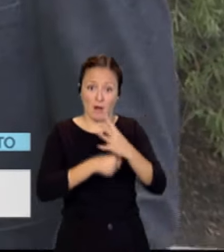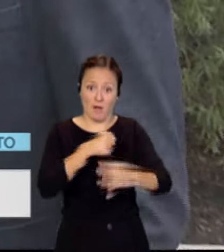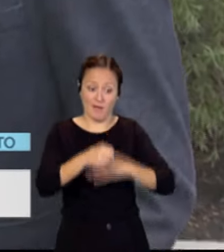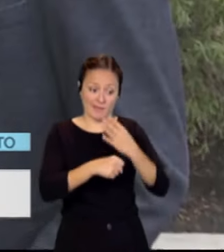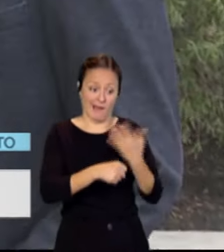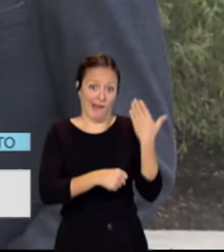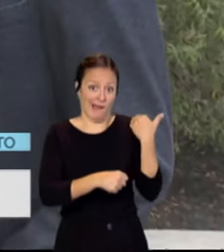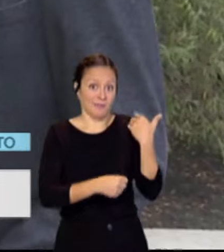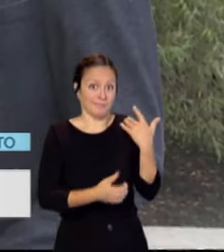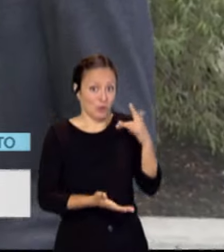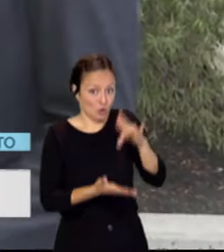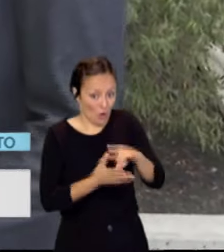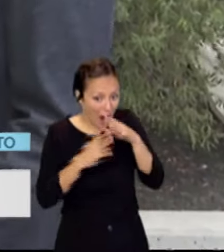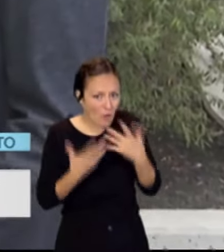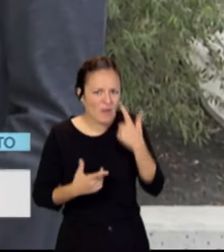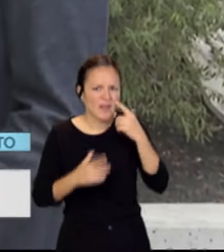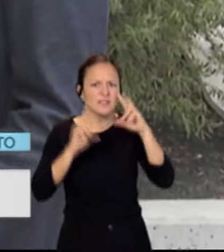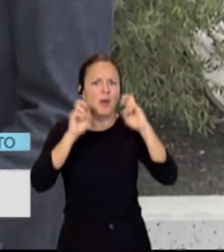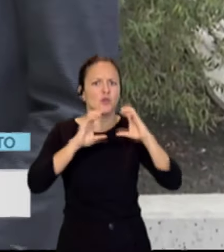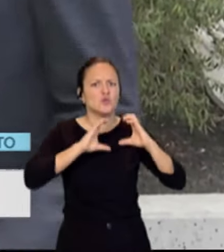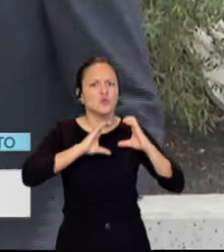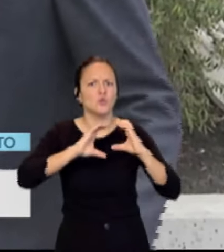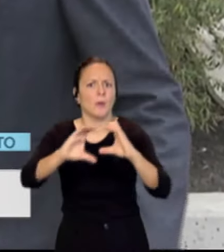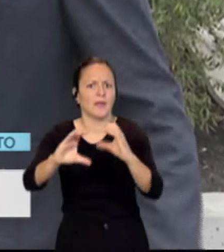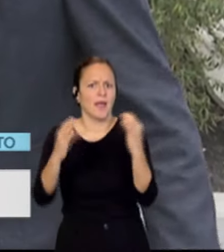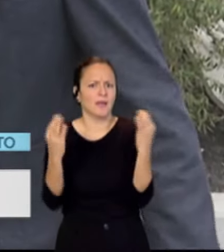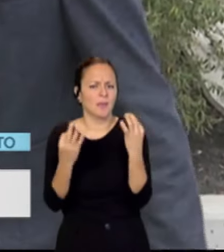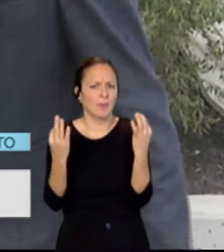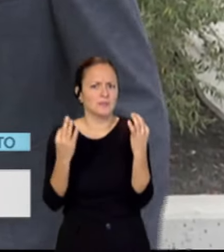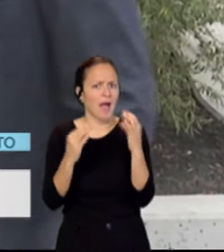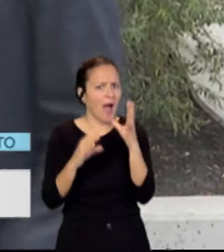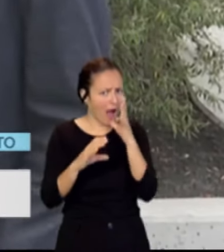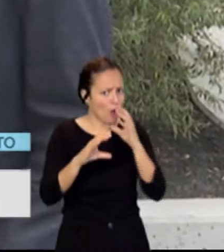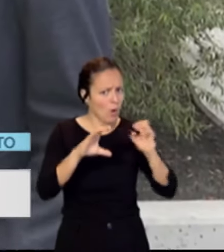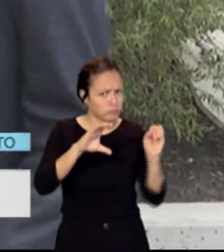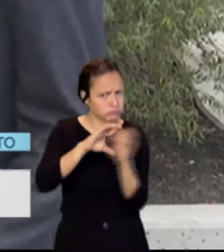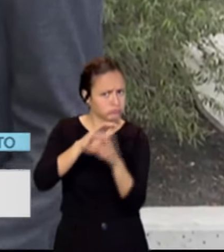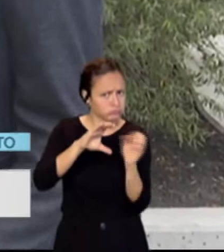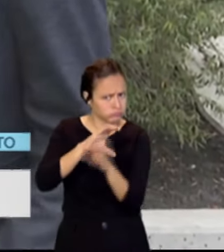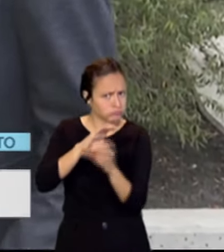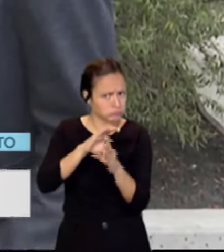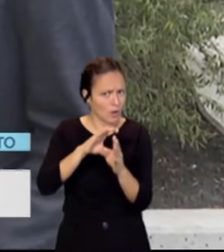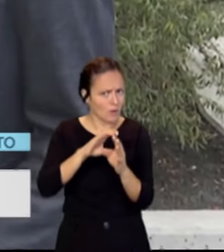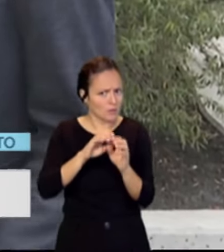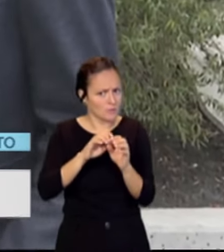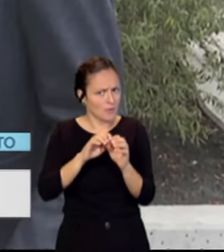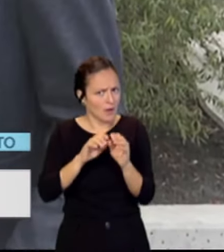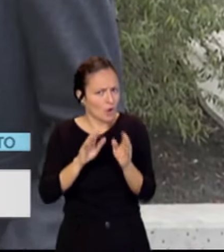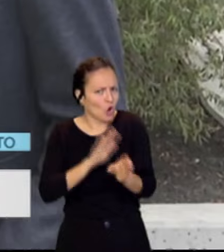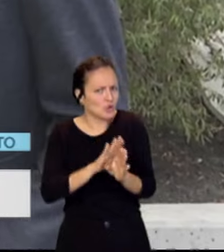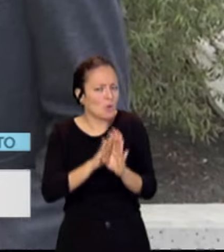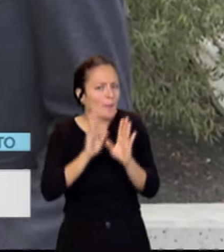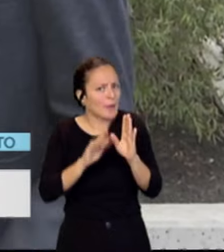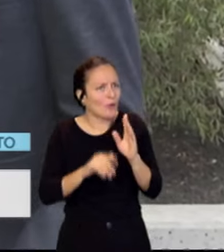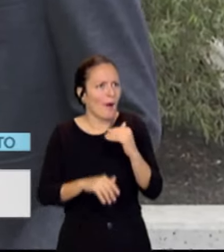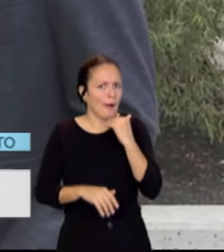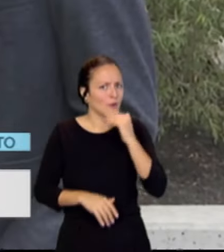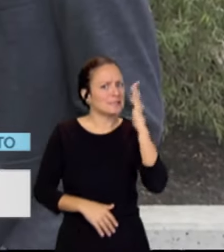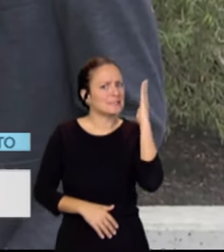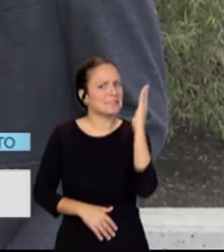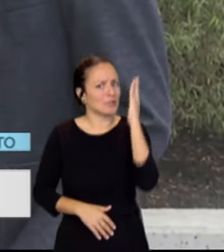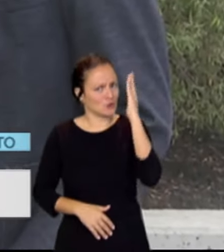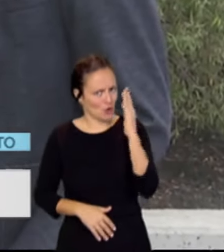va a suceder con esa tubería se garantiza que el agua va a ir llegando a los regantes pero buenoo ahí hay una sanción pendiente en esa tubería